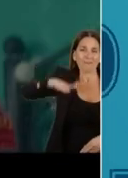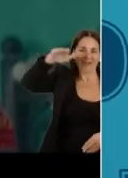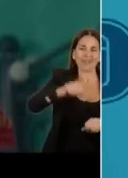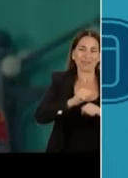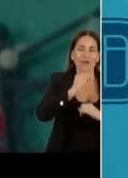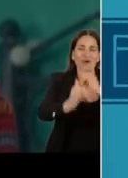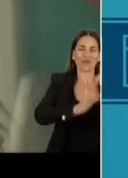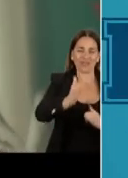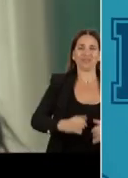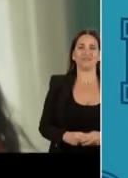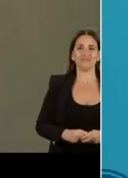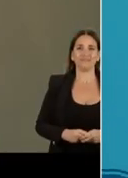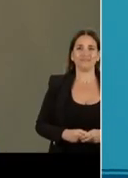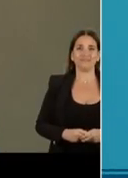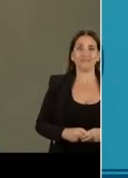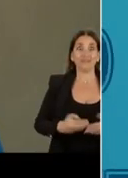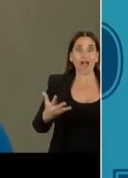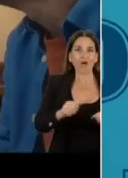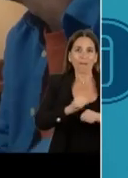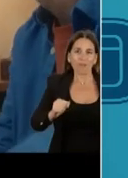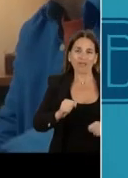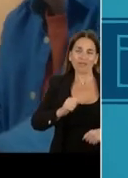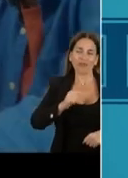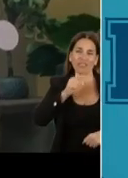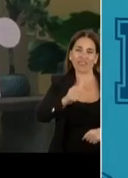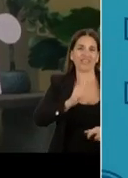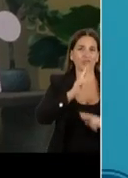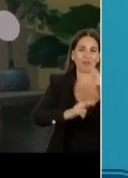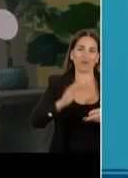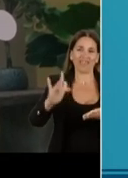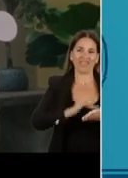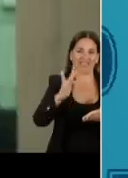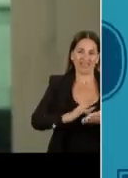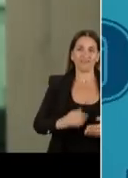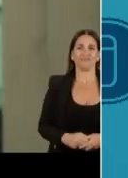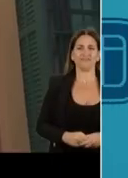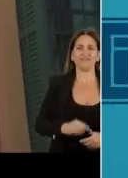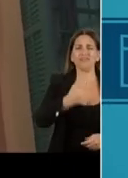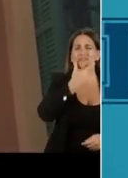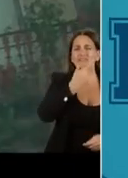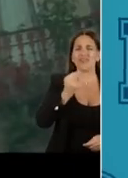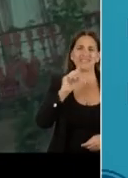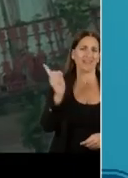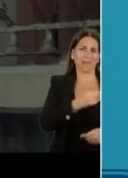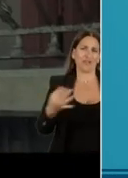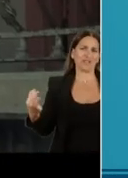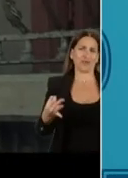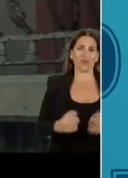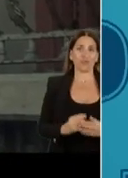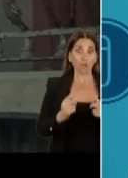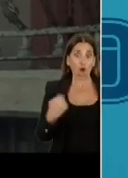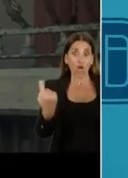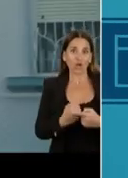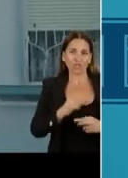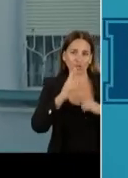censo y el logo del INE. También con un gorro que tiene también el logo del censo y el logo del INE, y van a ir con una tablet de 8 pulgadas, que es una especie